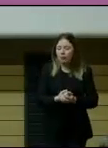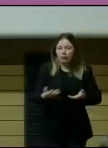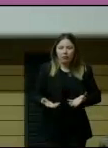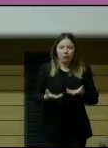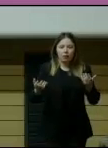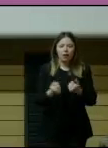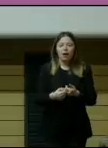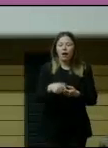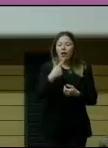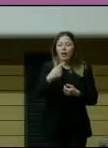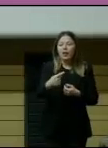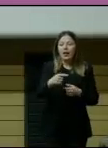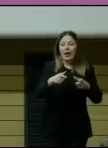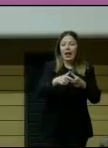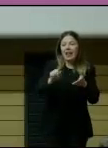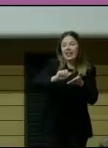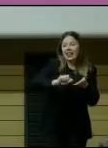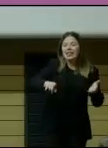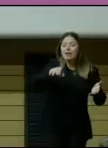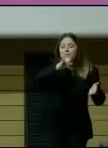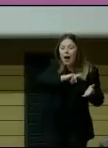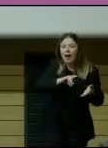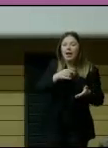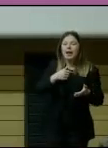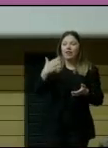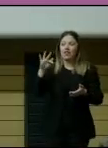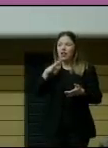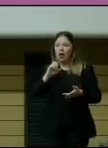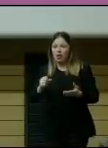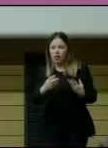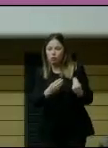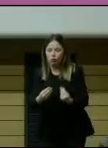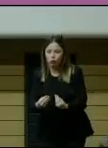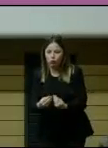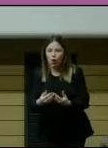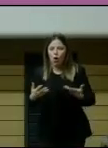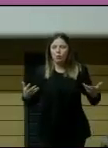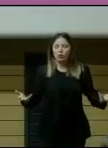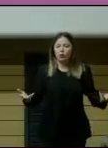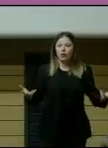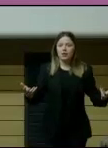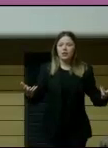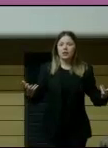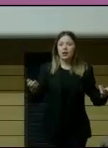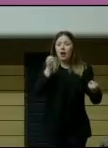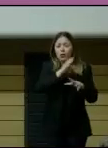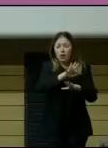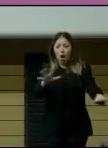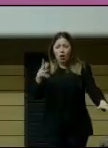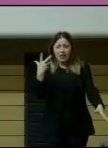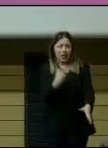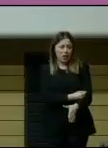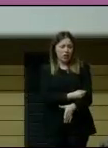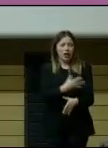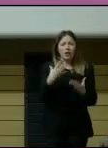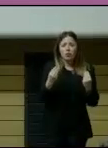claro, como dicen que recetamos mal, que hay mucha adicción al fentanilo, pues que con las mejores intenciones del mundo,